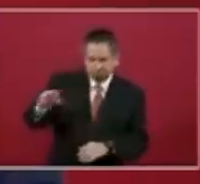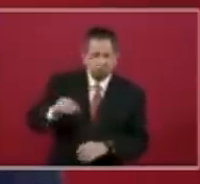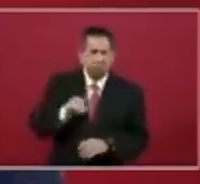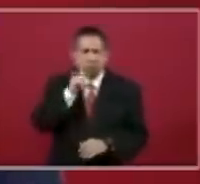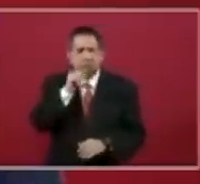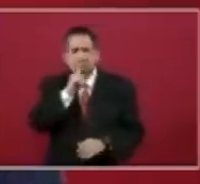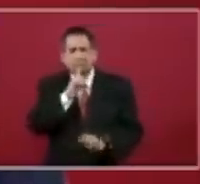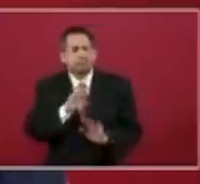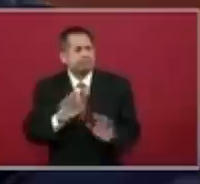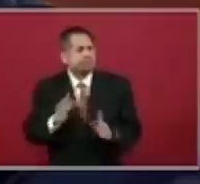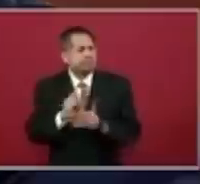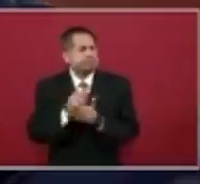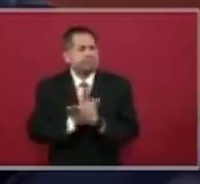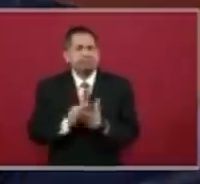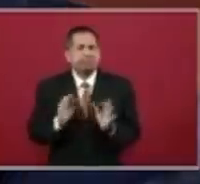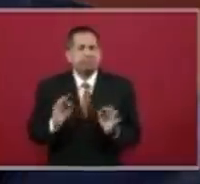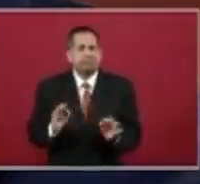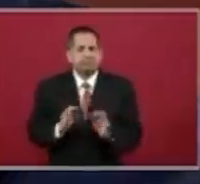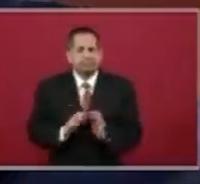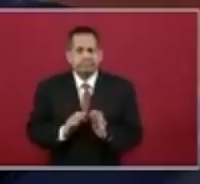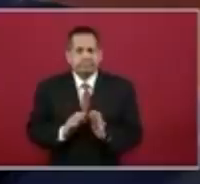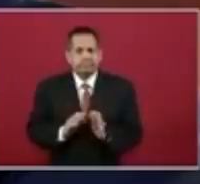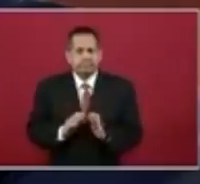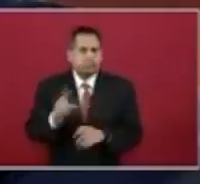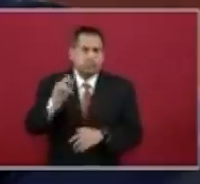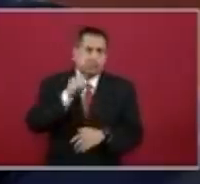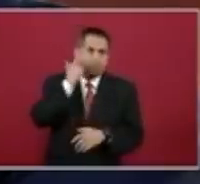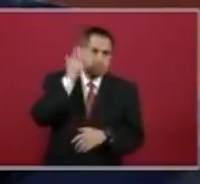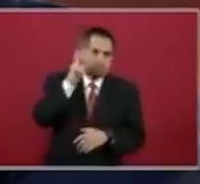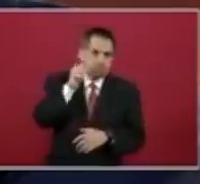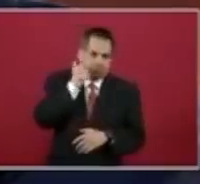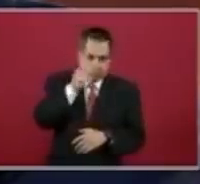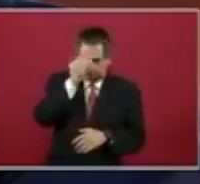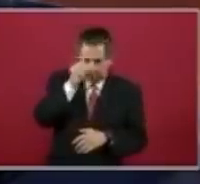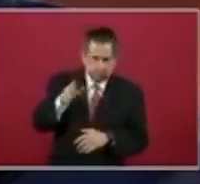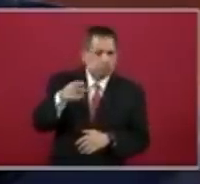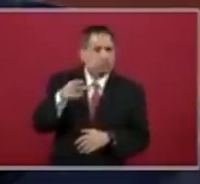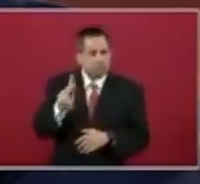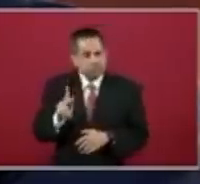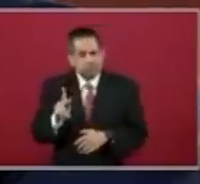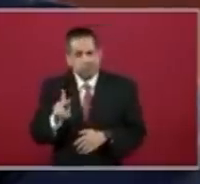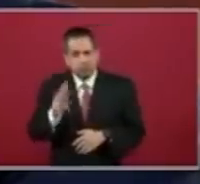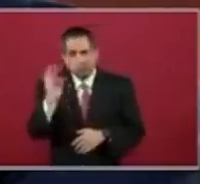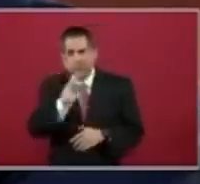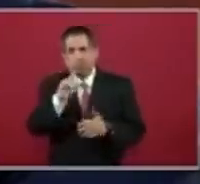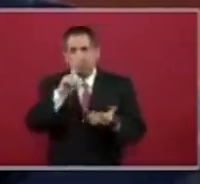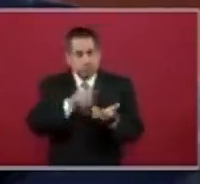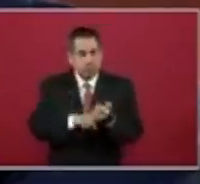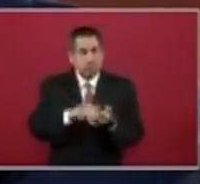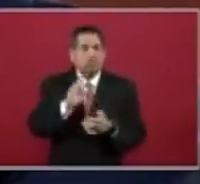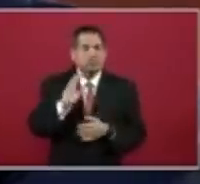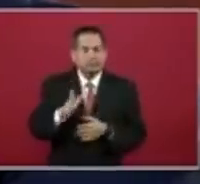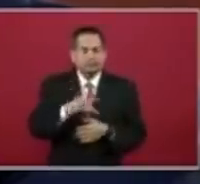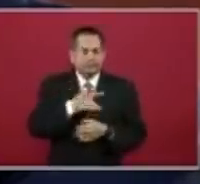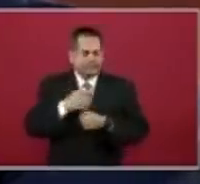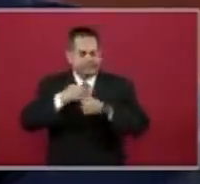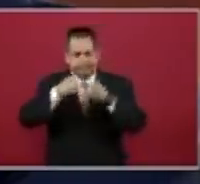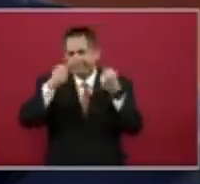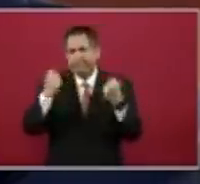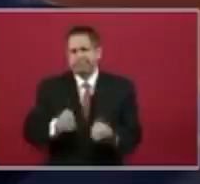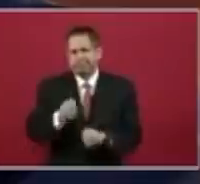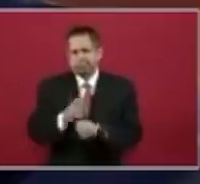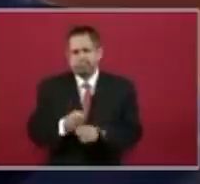Más no lo deseamos, pero sí hay un asunto ya garantizado de